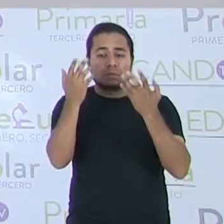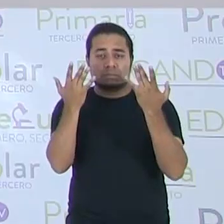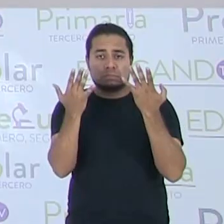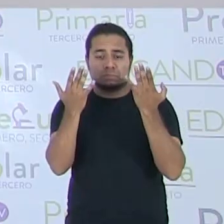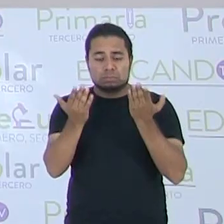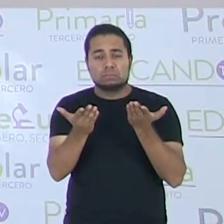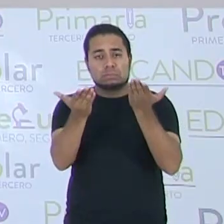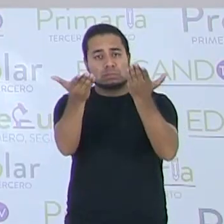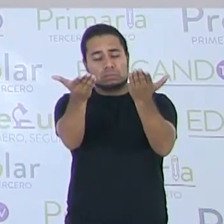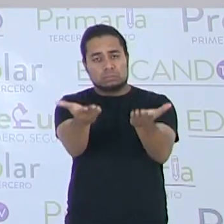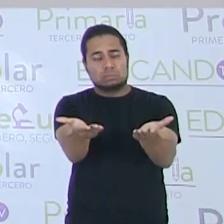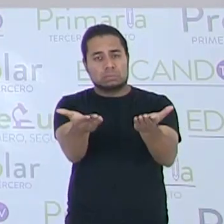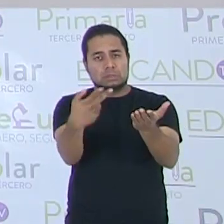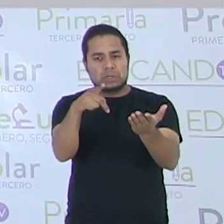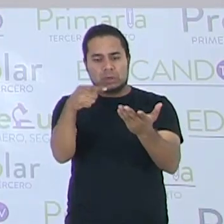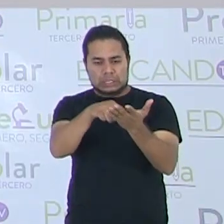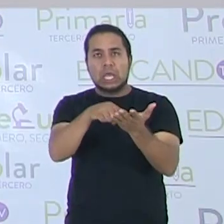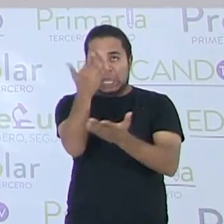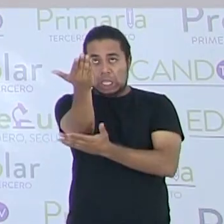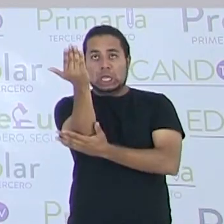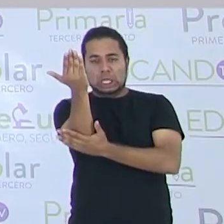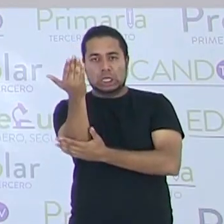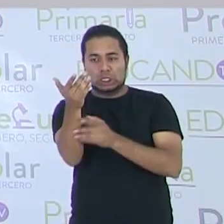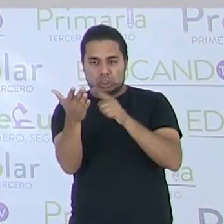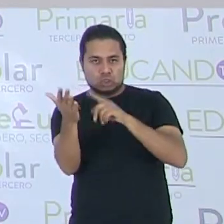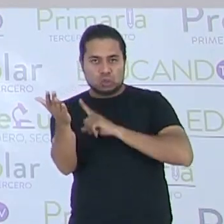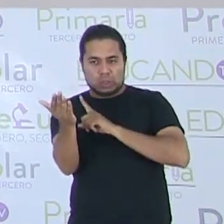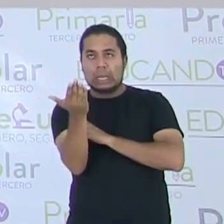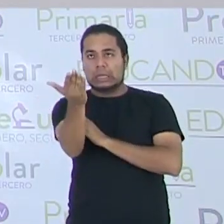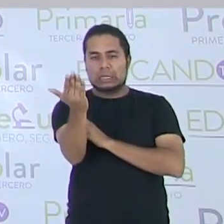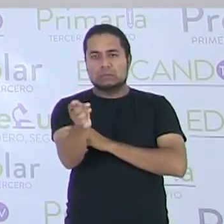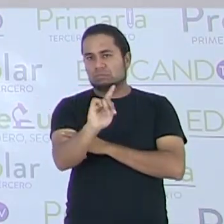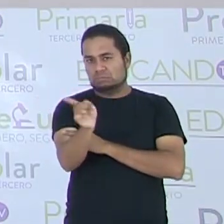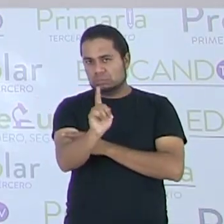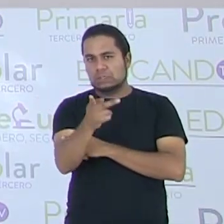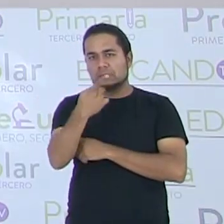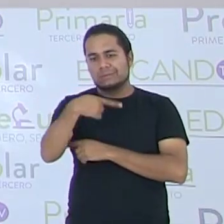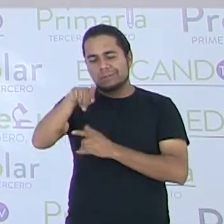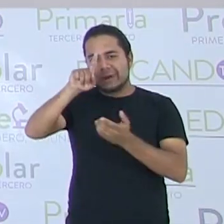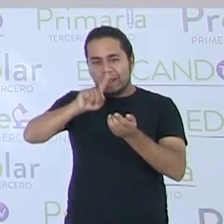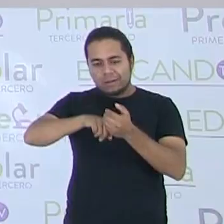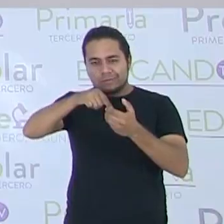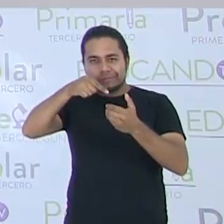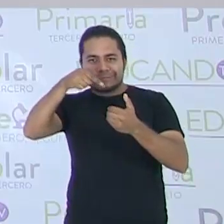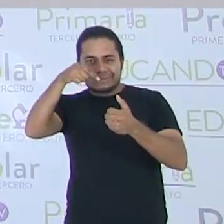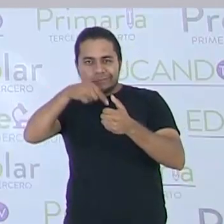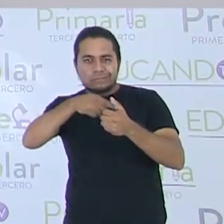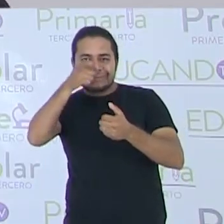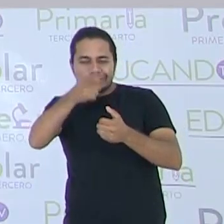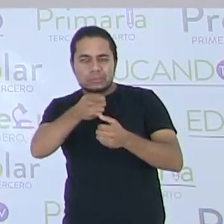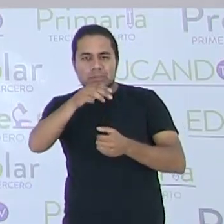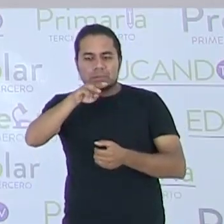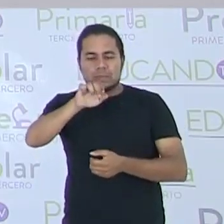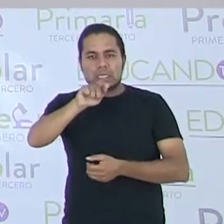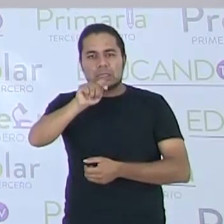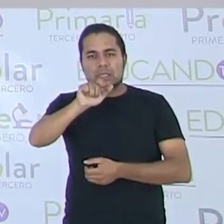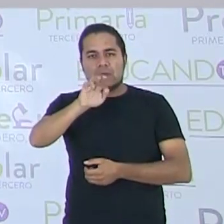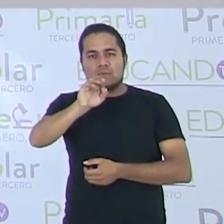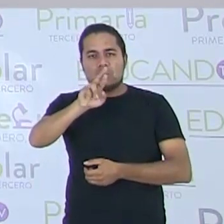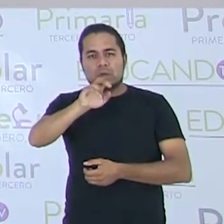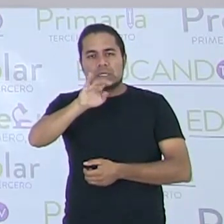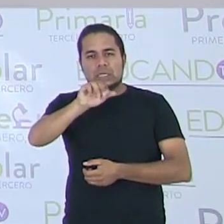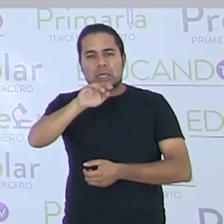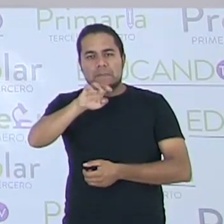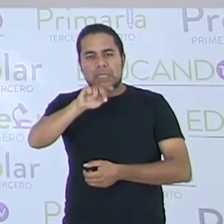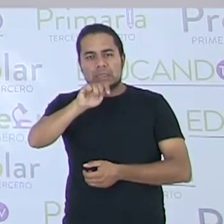sí se extienden, pero no piden, ¿sí? Se extienden, pero no piden, pero metafóricamente nosotros entendemos cuando